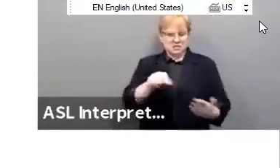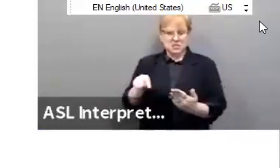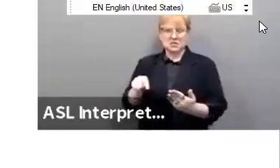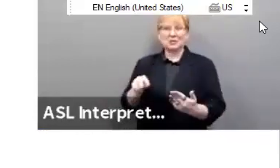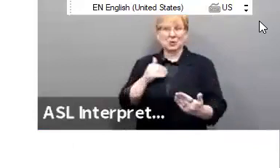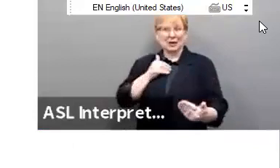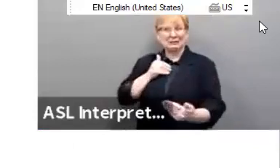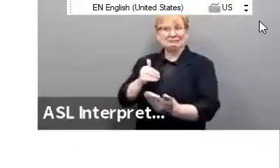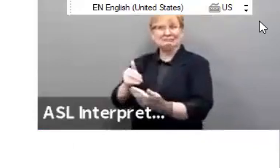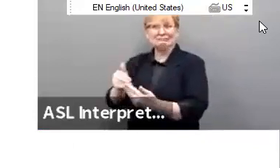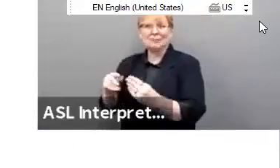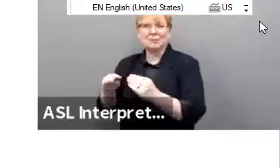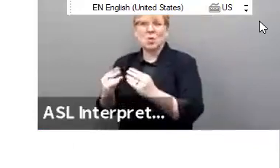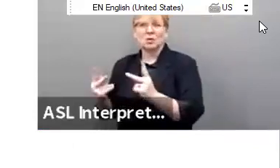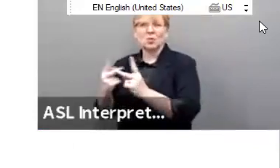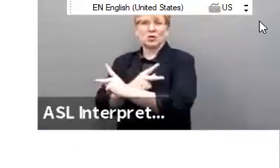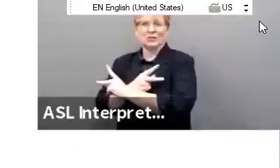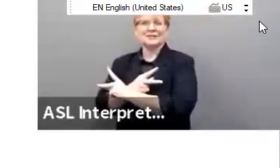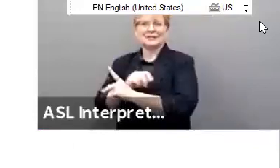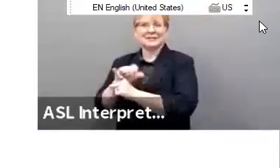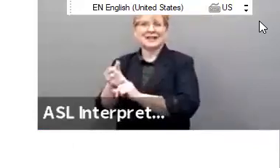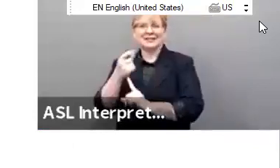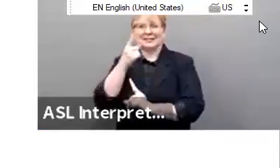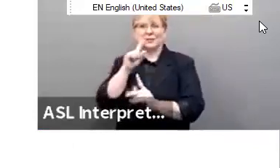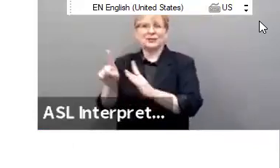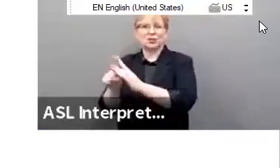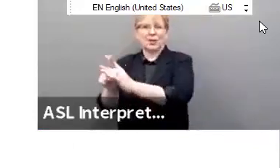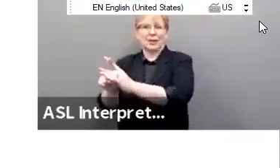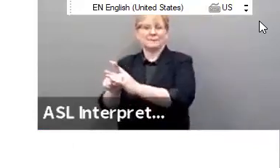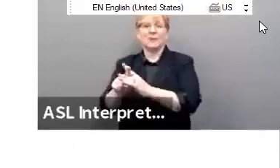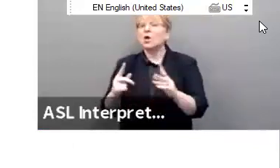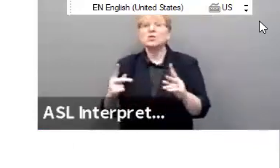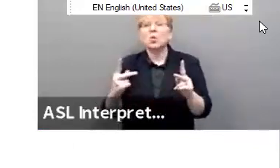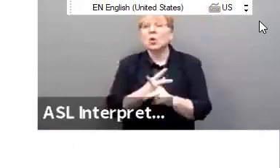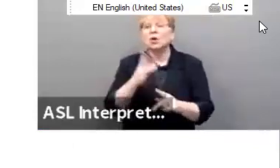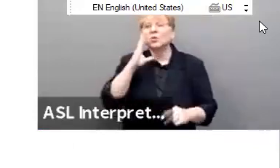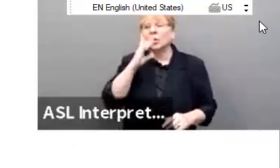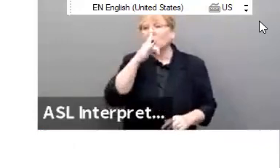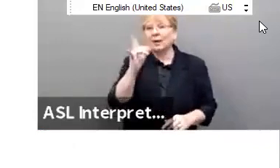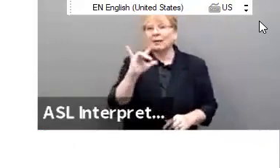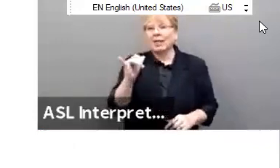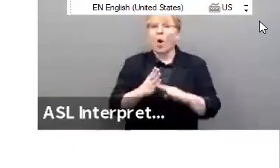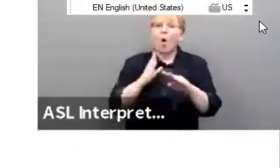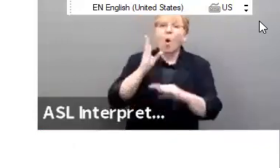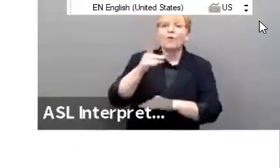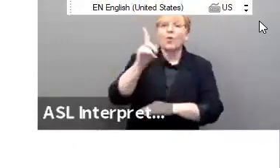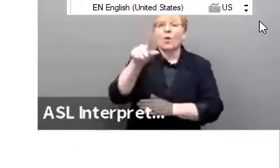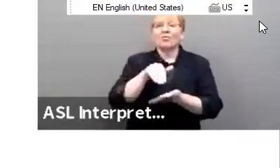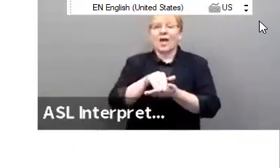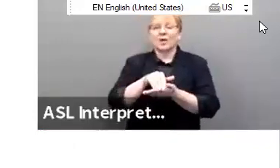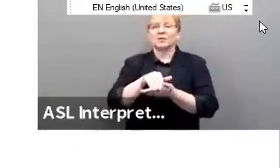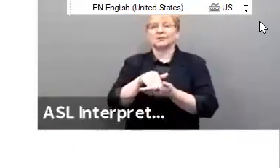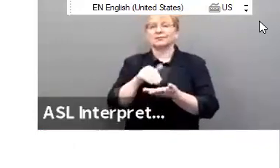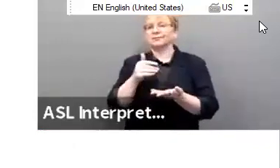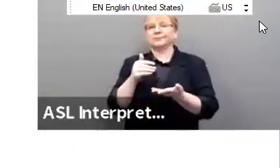ya tenemos más de 750 casos al diario. Tenemos los escenarios en el peor de los casos, en el mejor de los casos. Nos